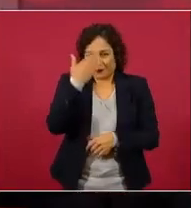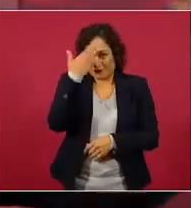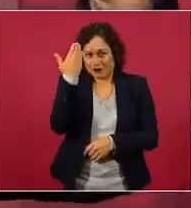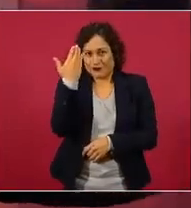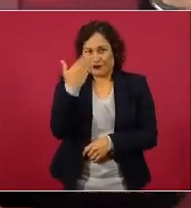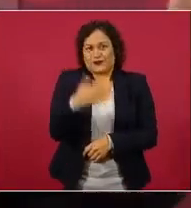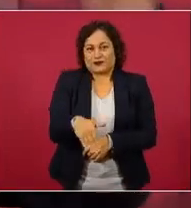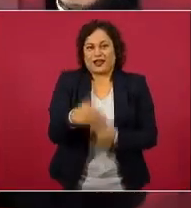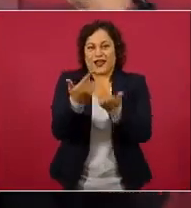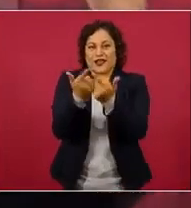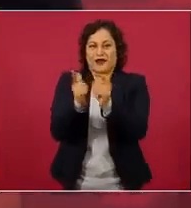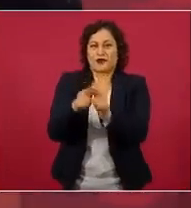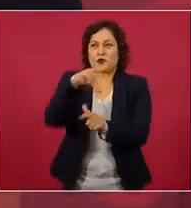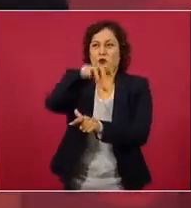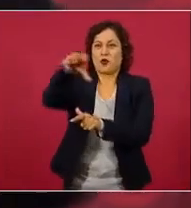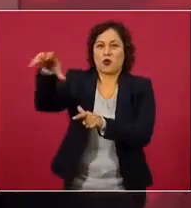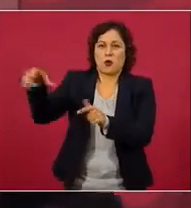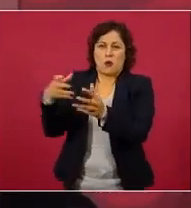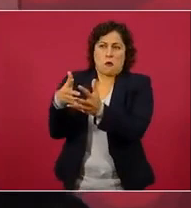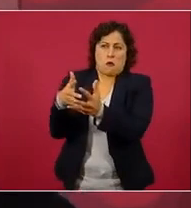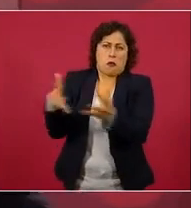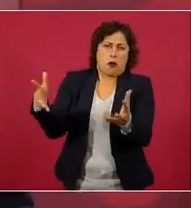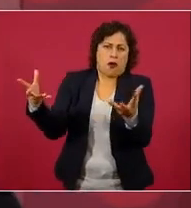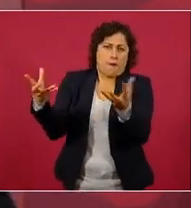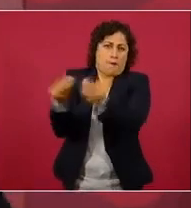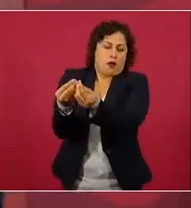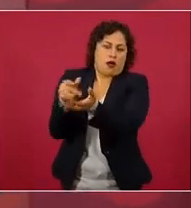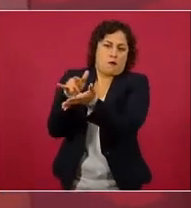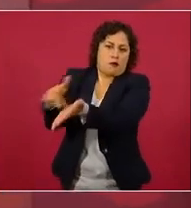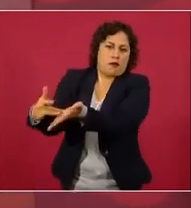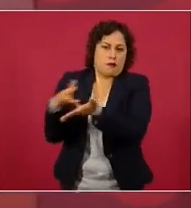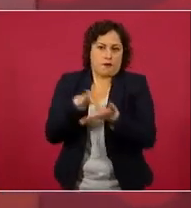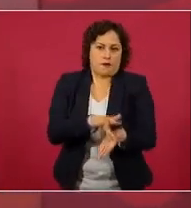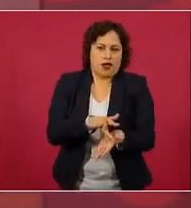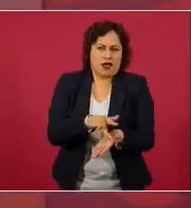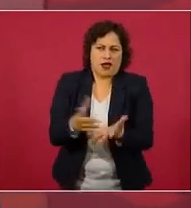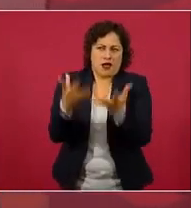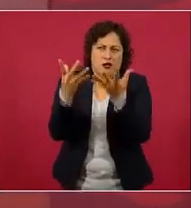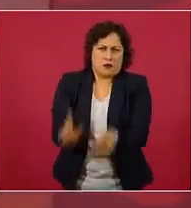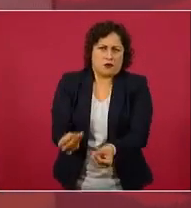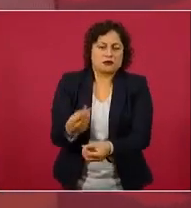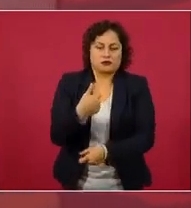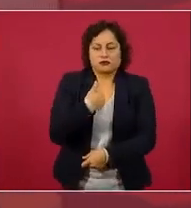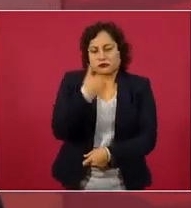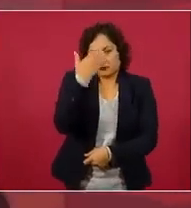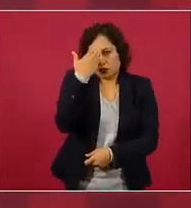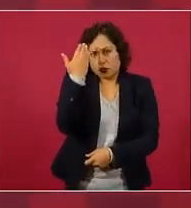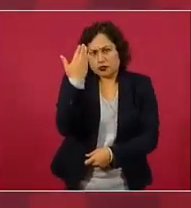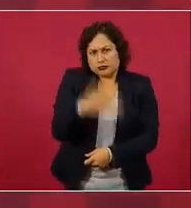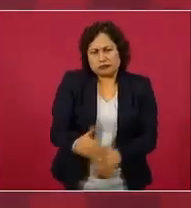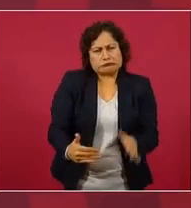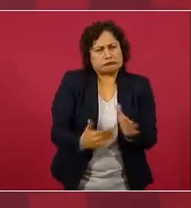se agrupan, que son muchos, incluso son millones, ya lo he dicho, los